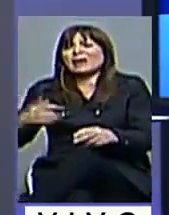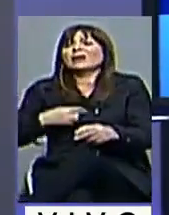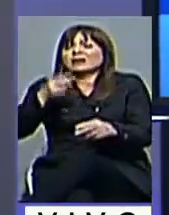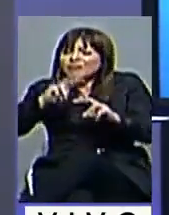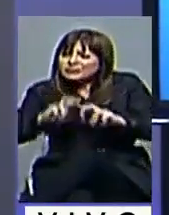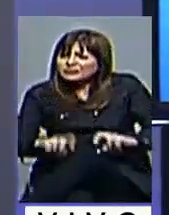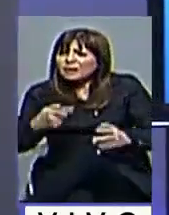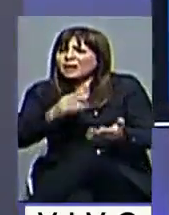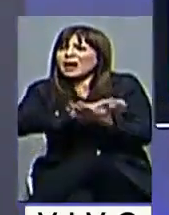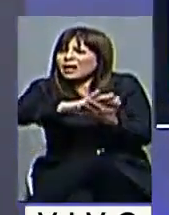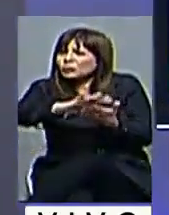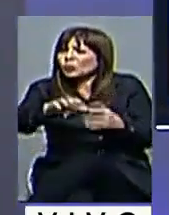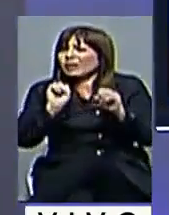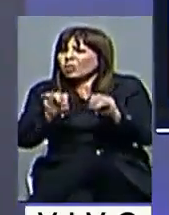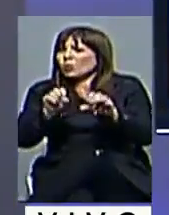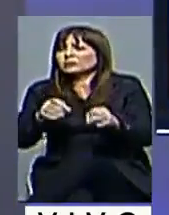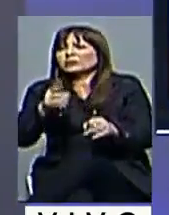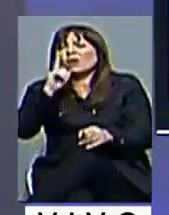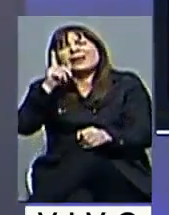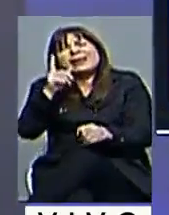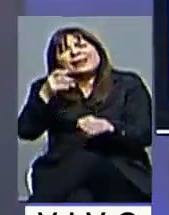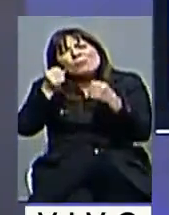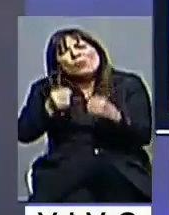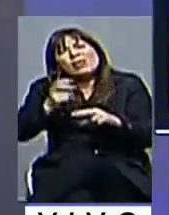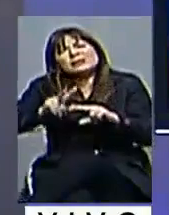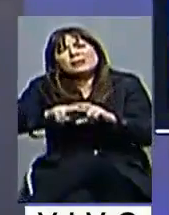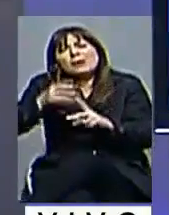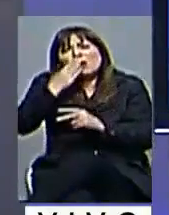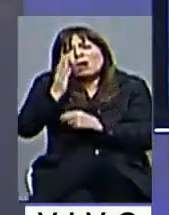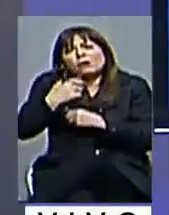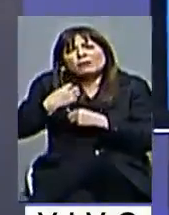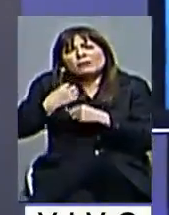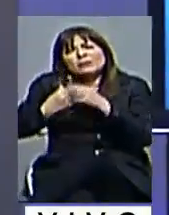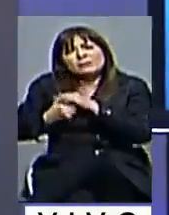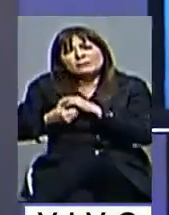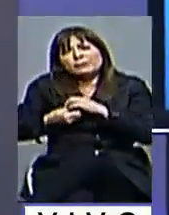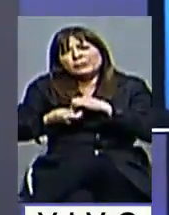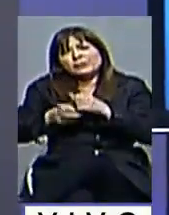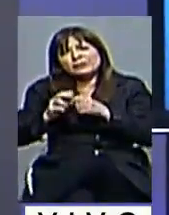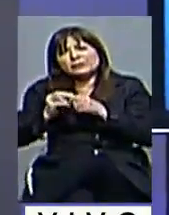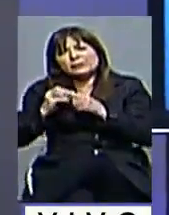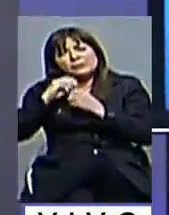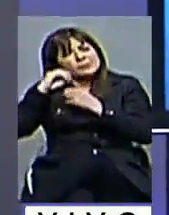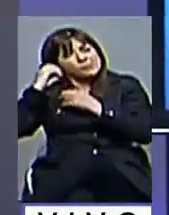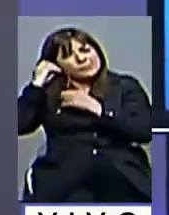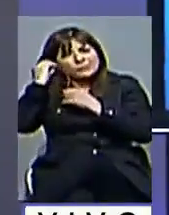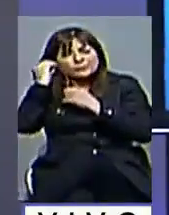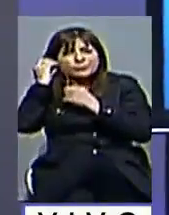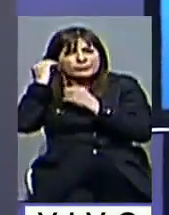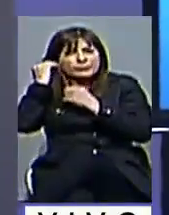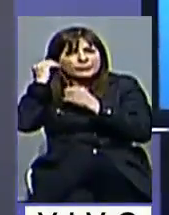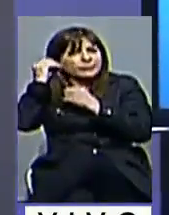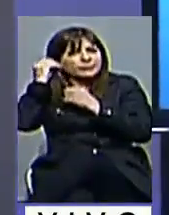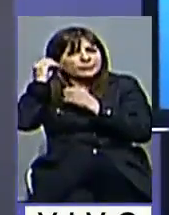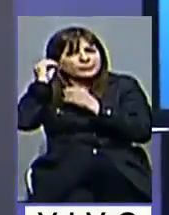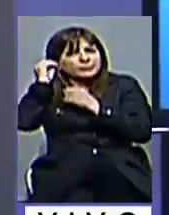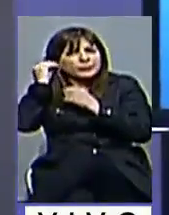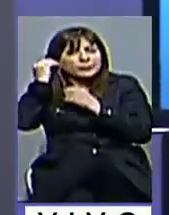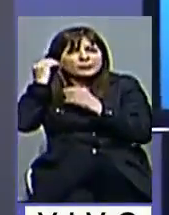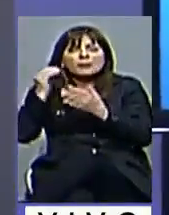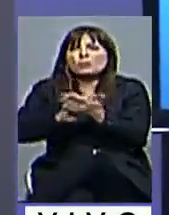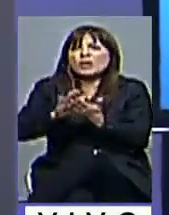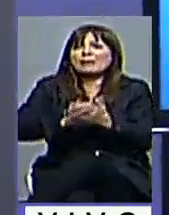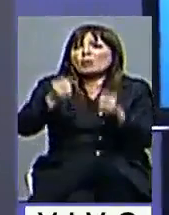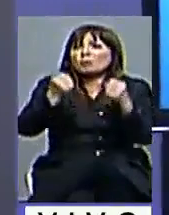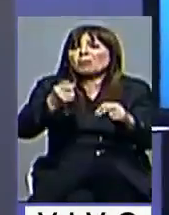la educación, pero ¿quién puede hacerlo mejor? ¿Y quién puede hacerlo sin descuidar el crecimiento económico? Porque la gente te dice, sí, yo quiero cambio